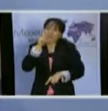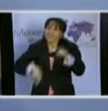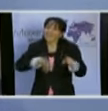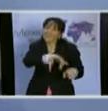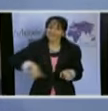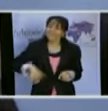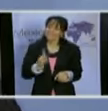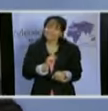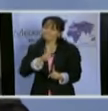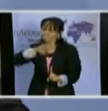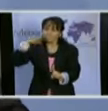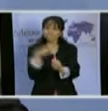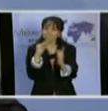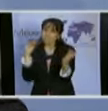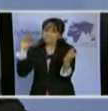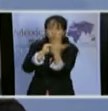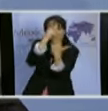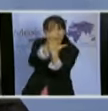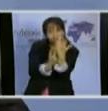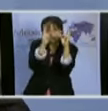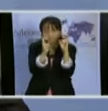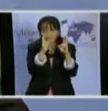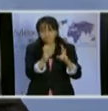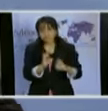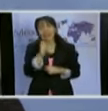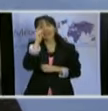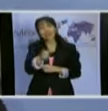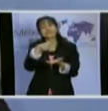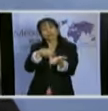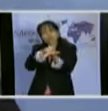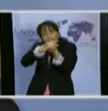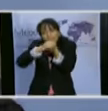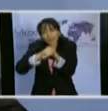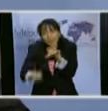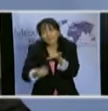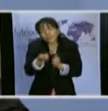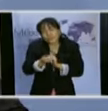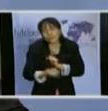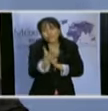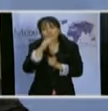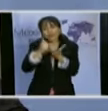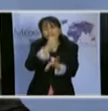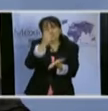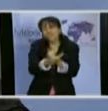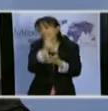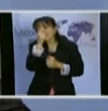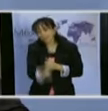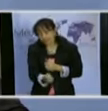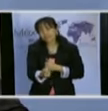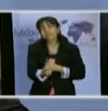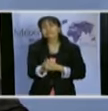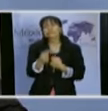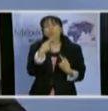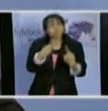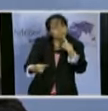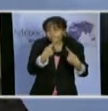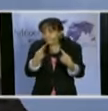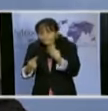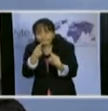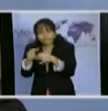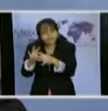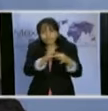posible esto que llamamos el derecho a la ciudad en este caso, la gestión democrática del territorio, así lo llamamos. Y